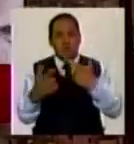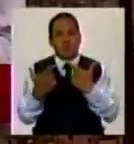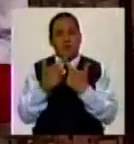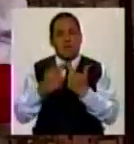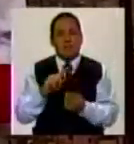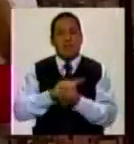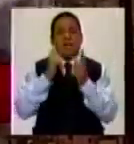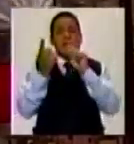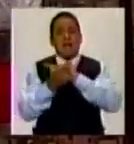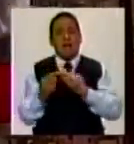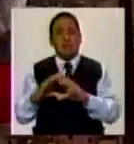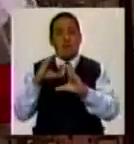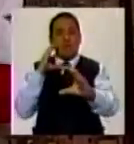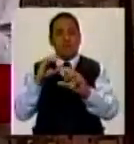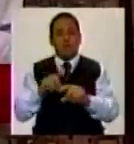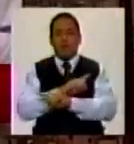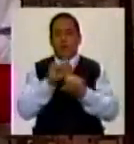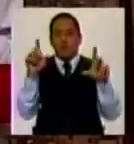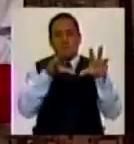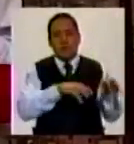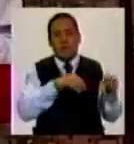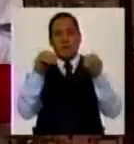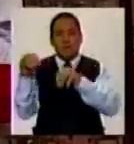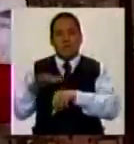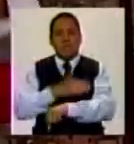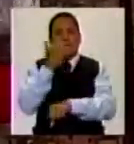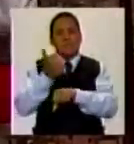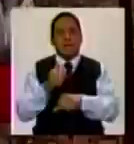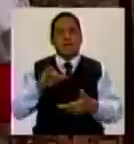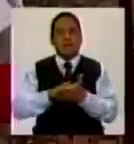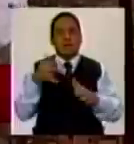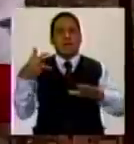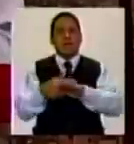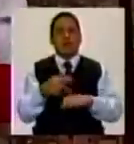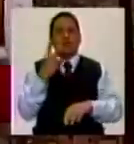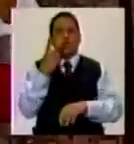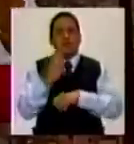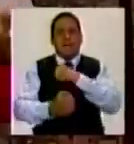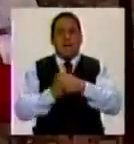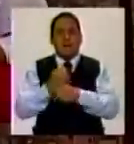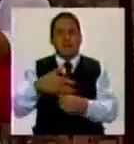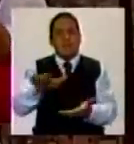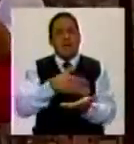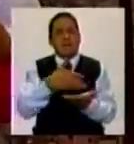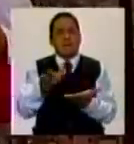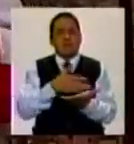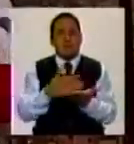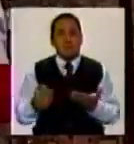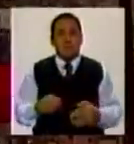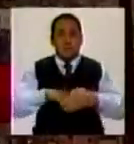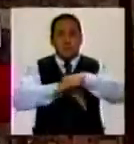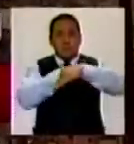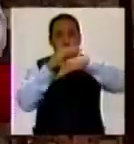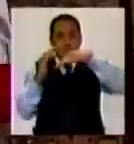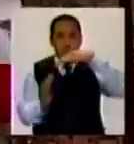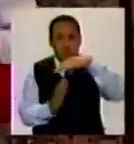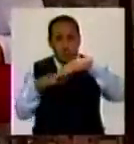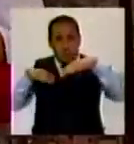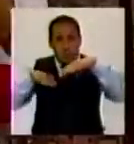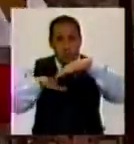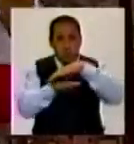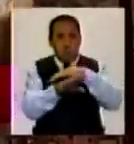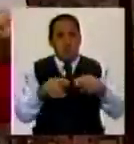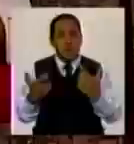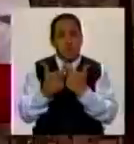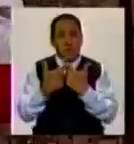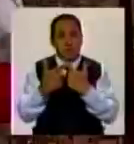del transporte o el no traslado del mercado de Santa Anita que se quedó 2 años vacío. ¿Les sorprenderá lo del túnel de San Juan? Bueno, deberían saber que el